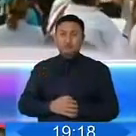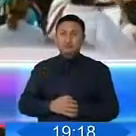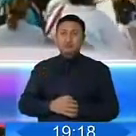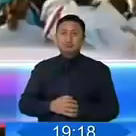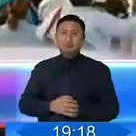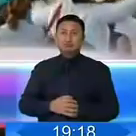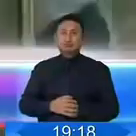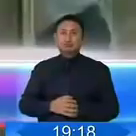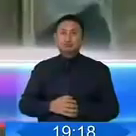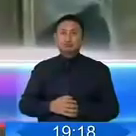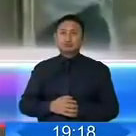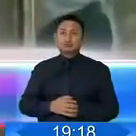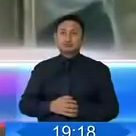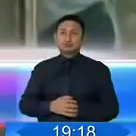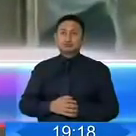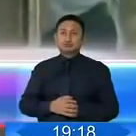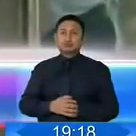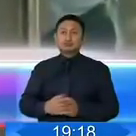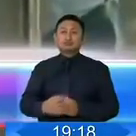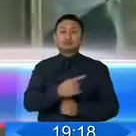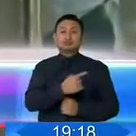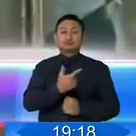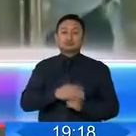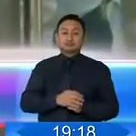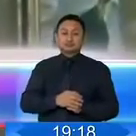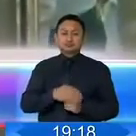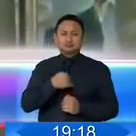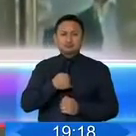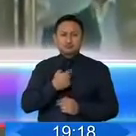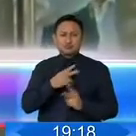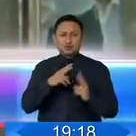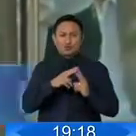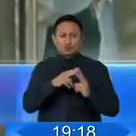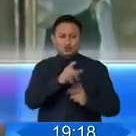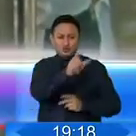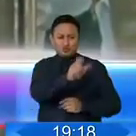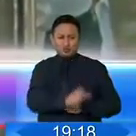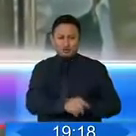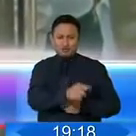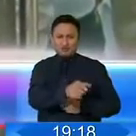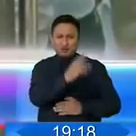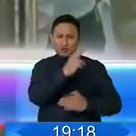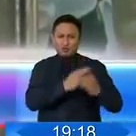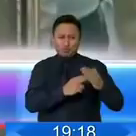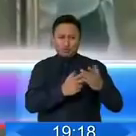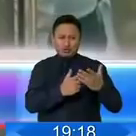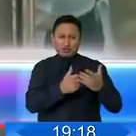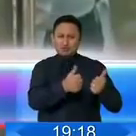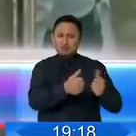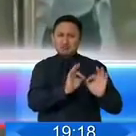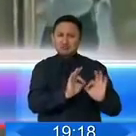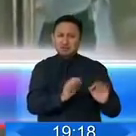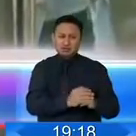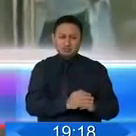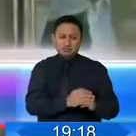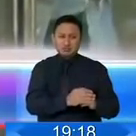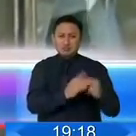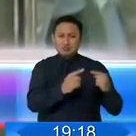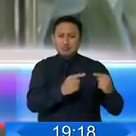conozco también su sencillez y hasta su humildad para aprender cada